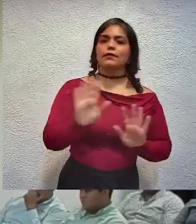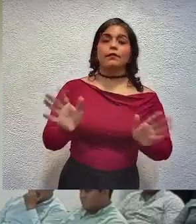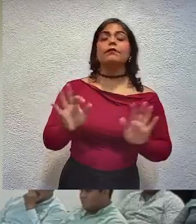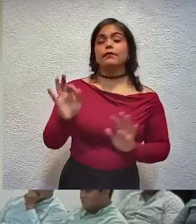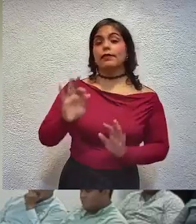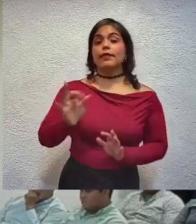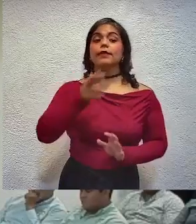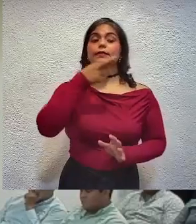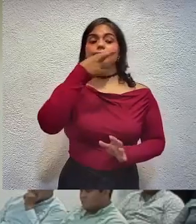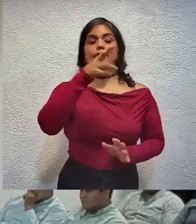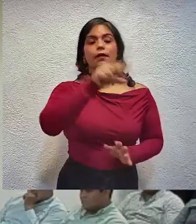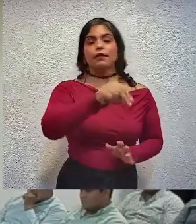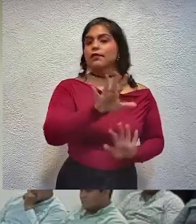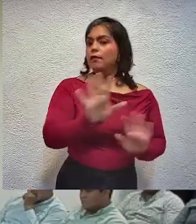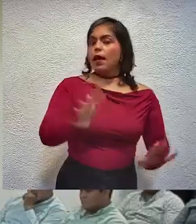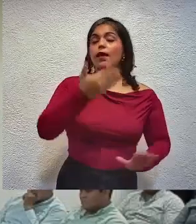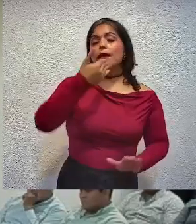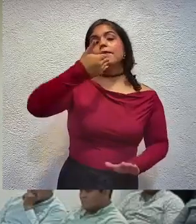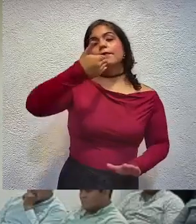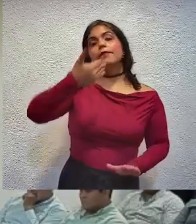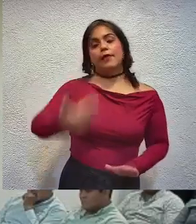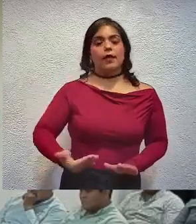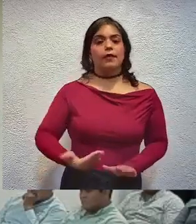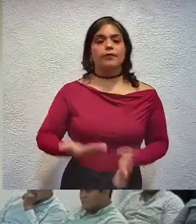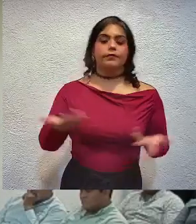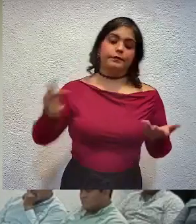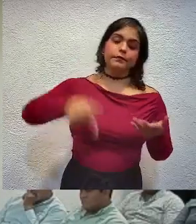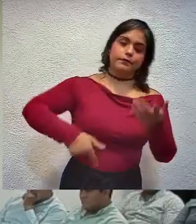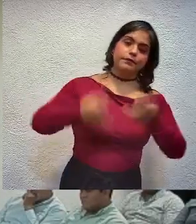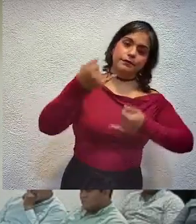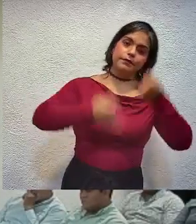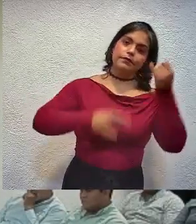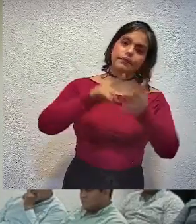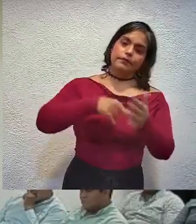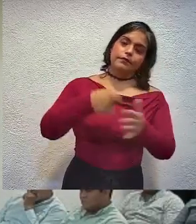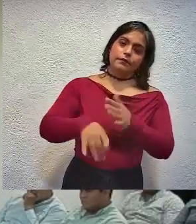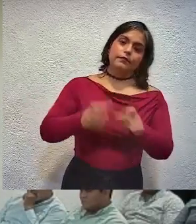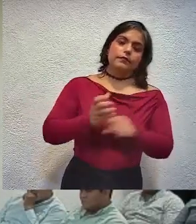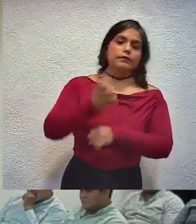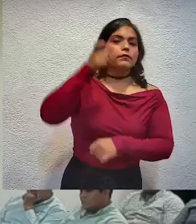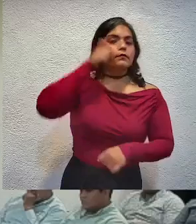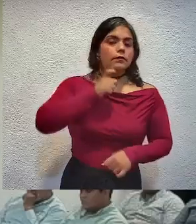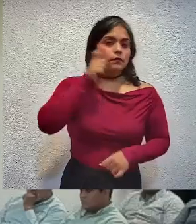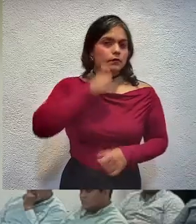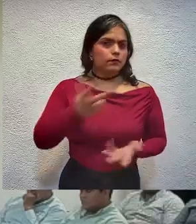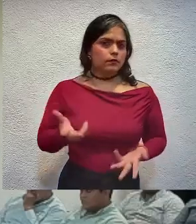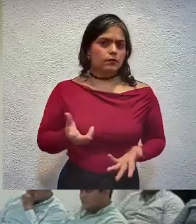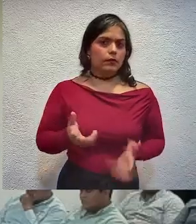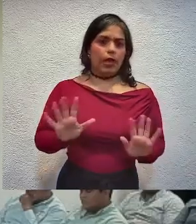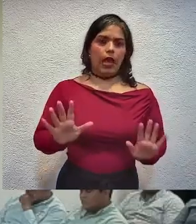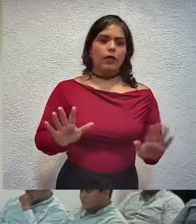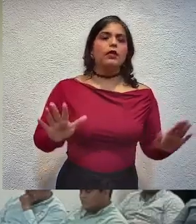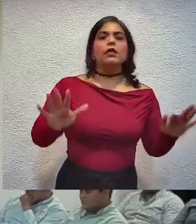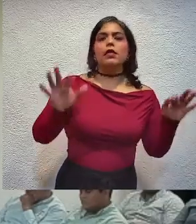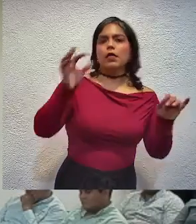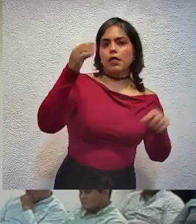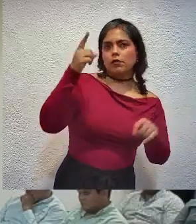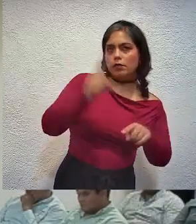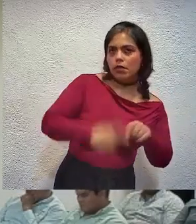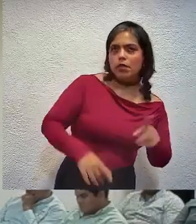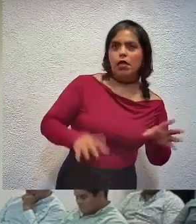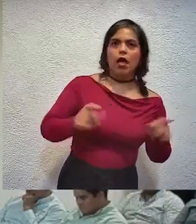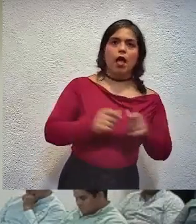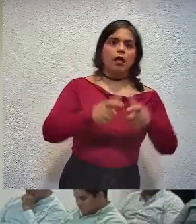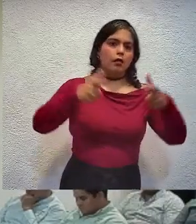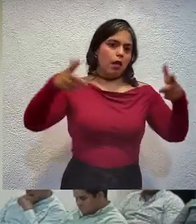impugnada. Por otro lado, este Tribunal Electoral del Estado de Guerrero está impedido para ajustar, ampliar o reducir el plazo